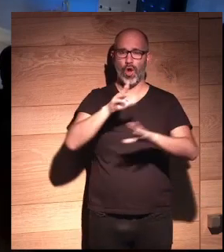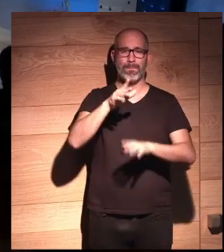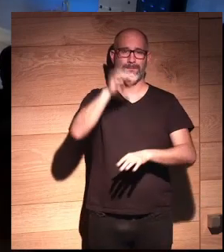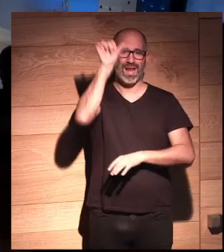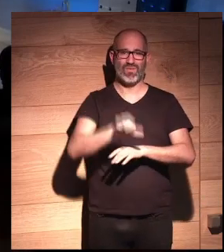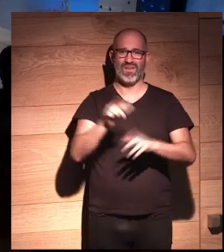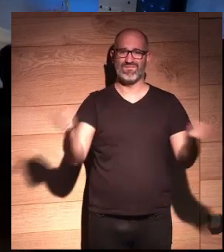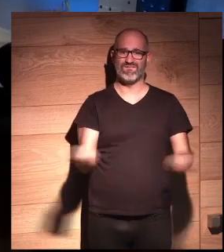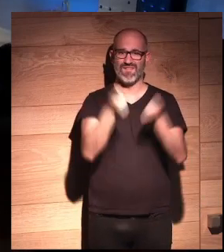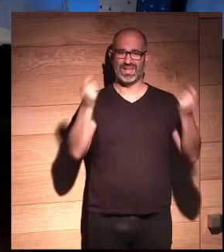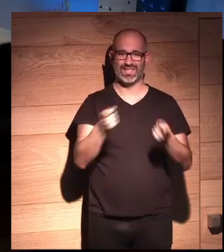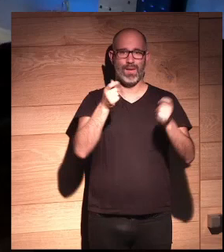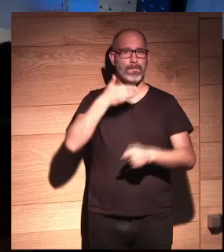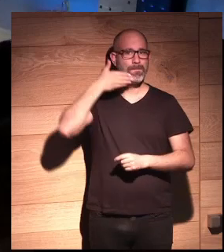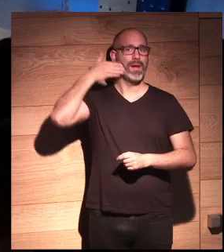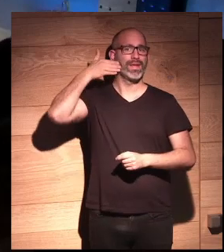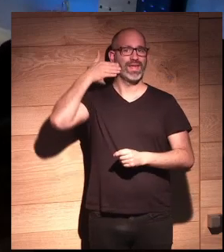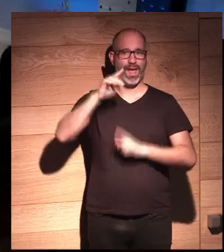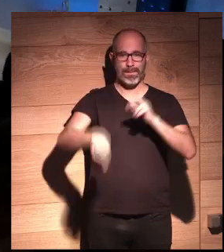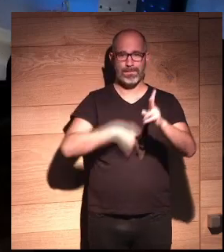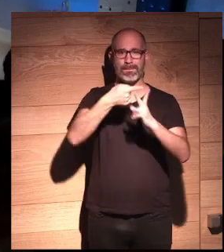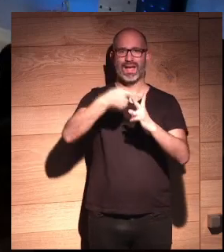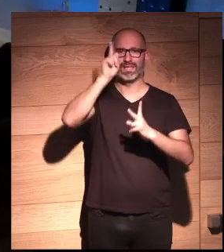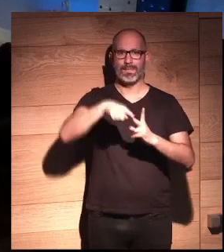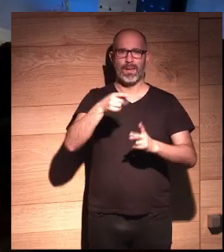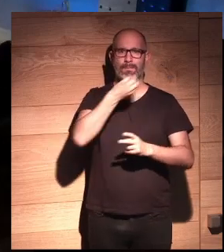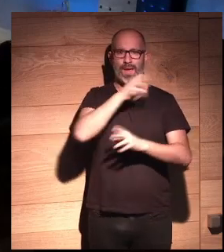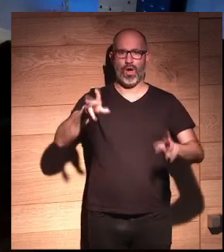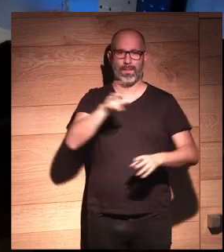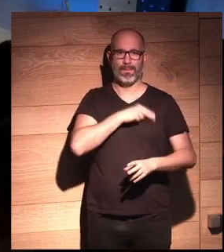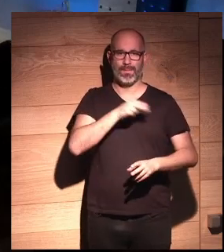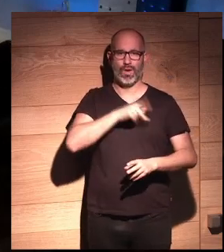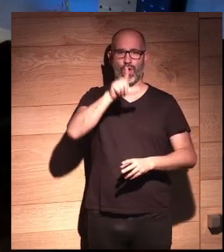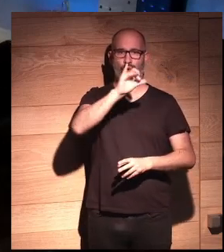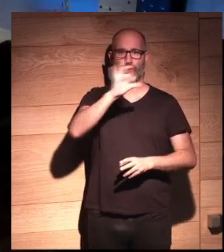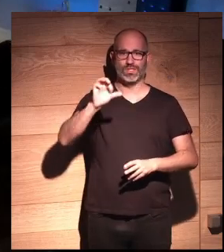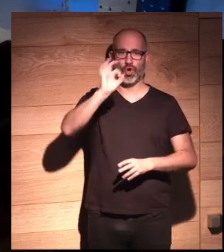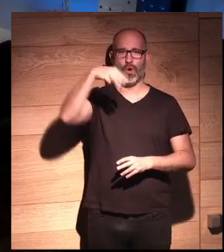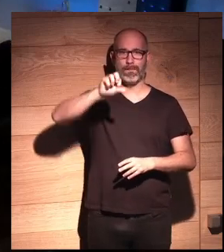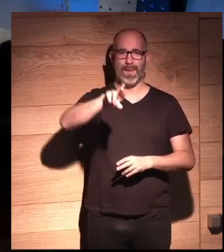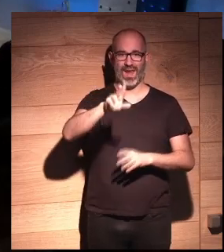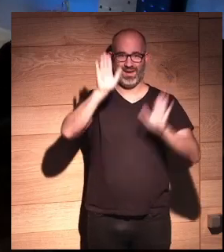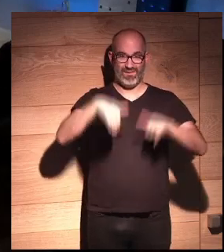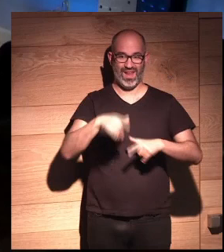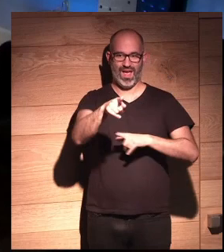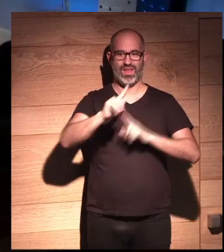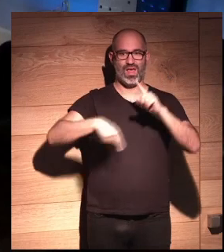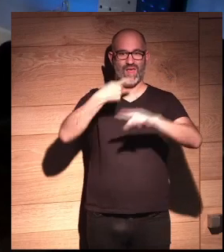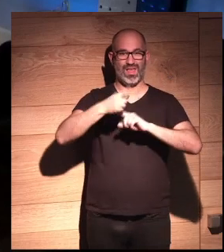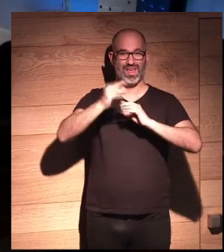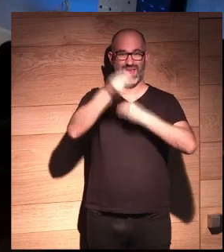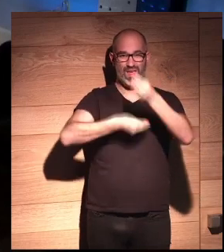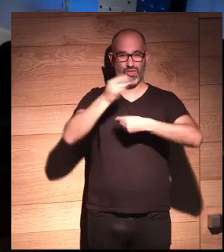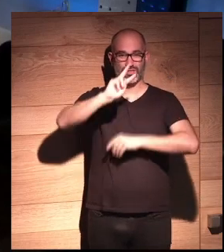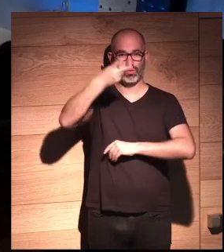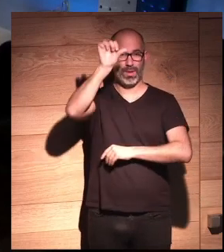Festival de Marbella y también el premio al mejor actor con Luis Omar. Y eso le llevó a realizar una segunda película